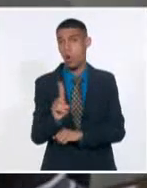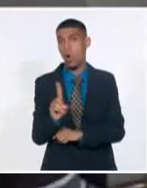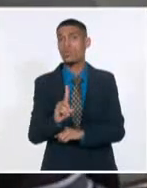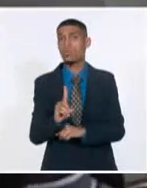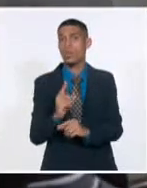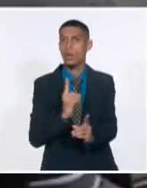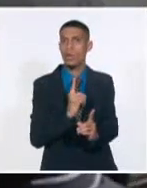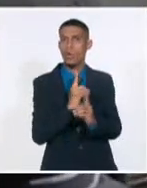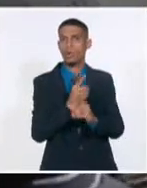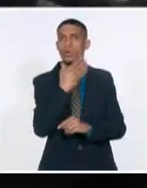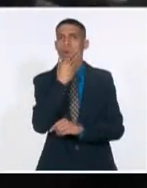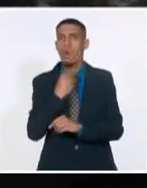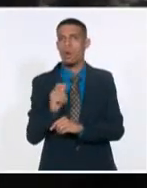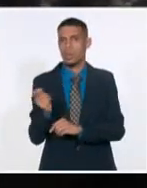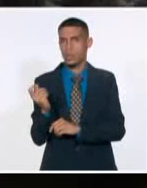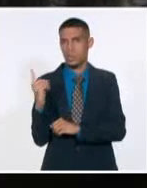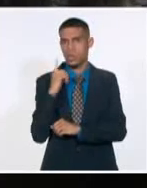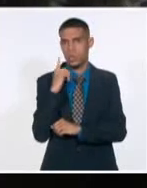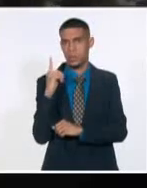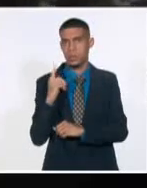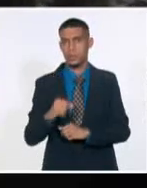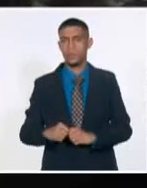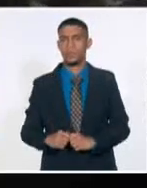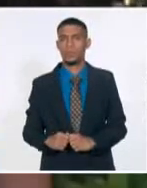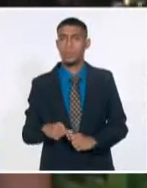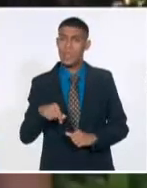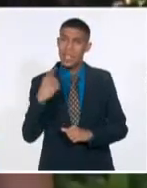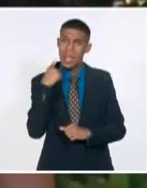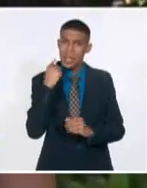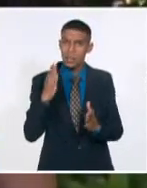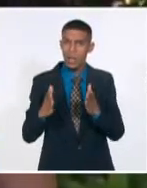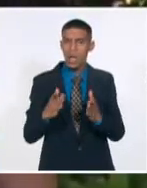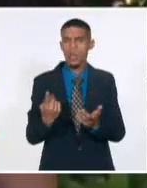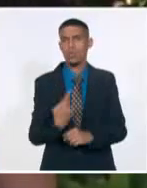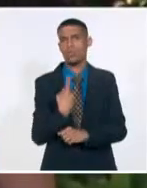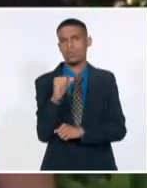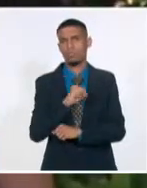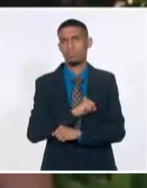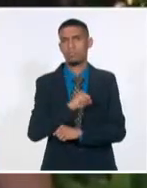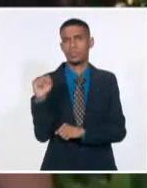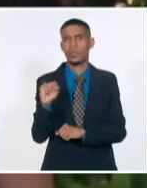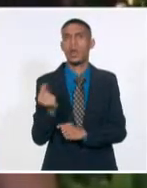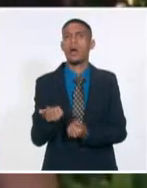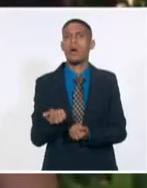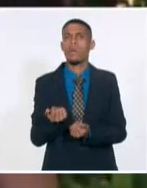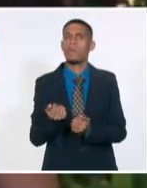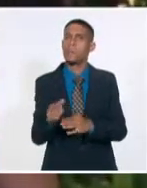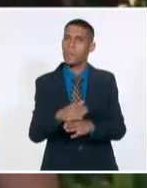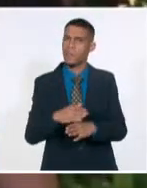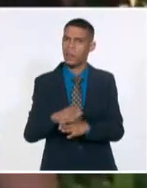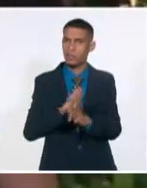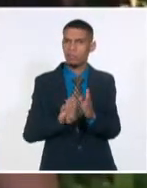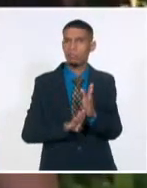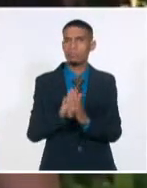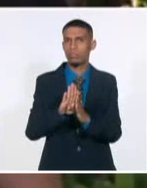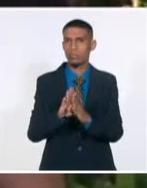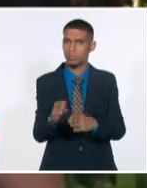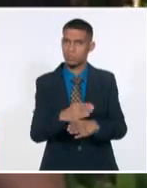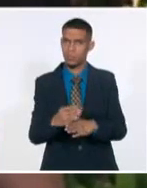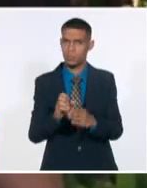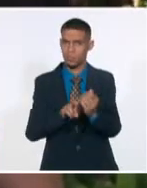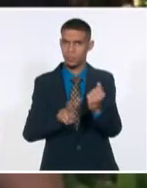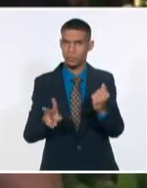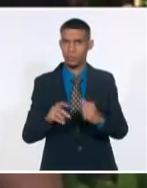jóvenes radialistas La Vuelta Abajo. Bueno, este año yo creo que logramos una tremenda variedad por provincias.